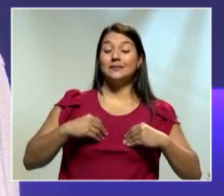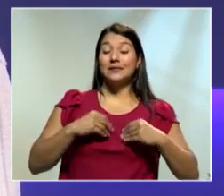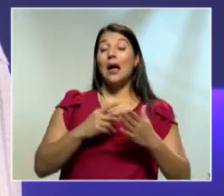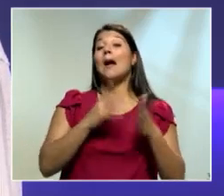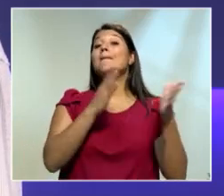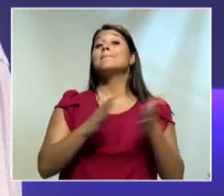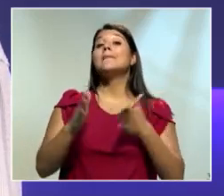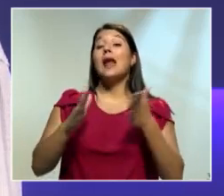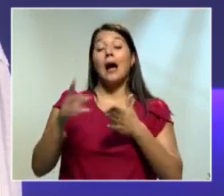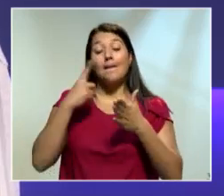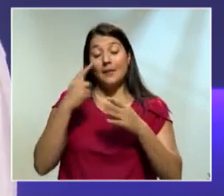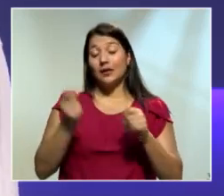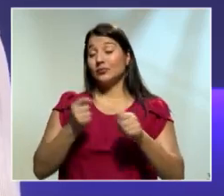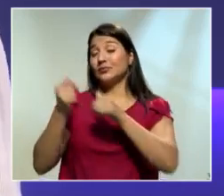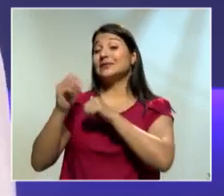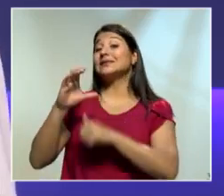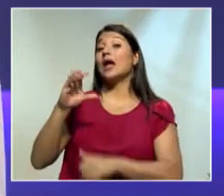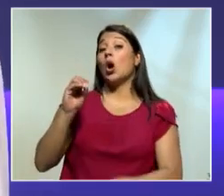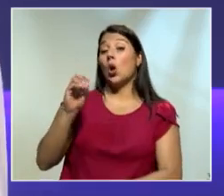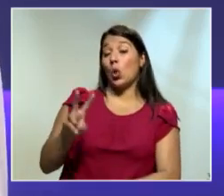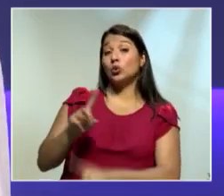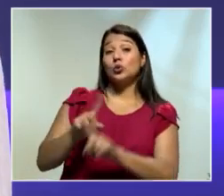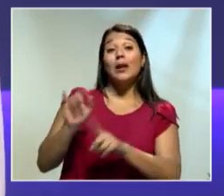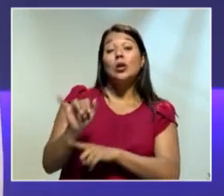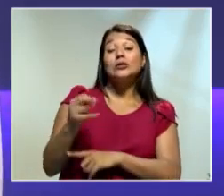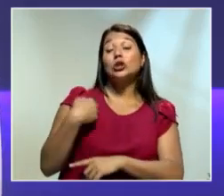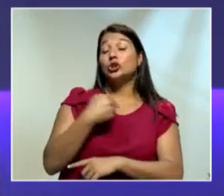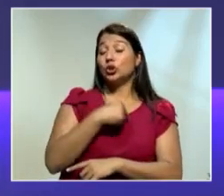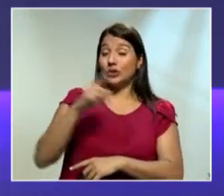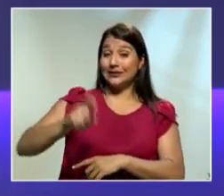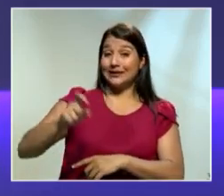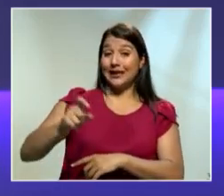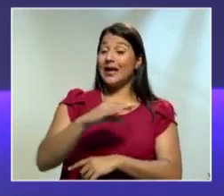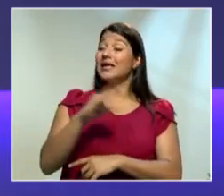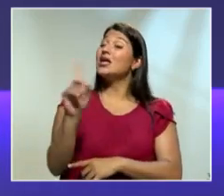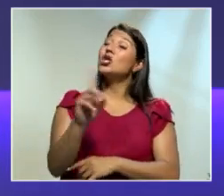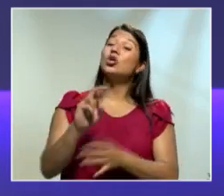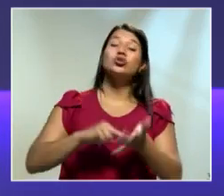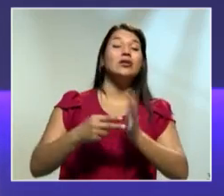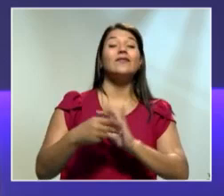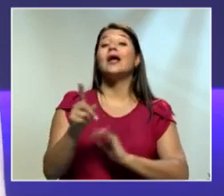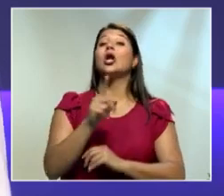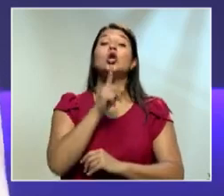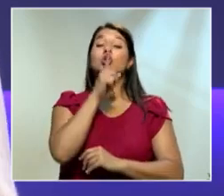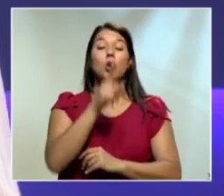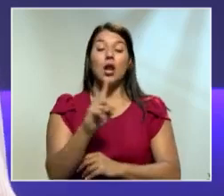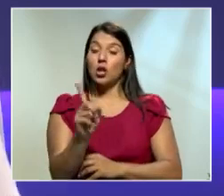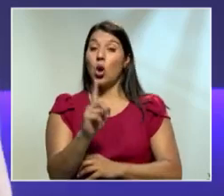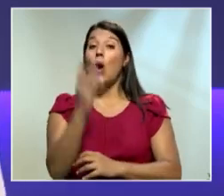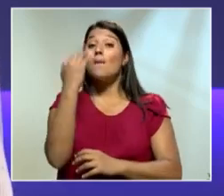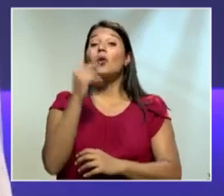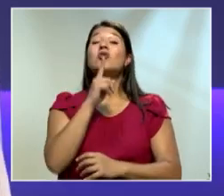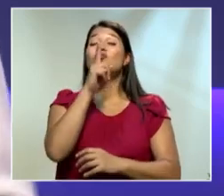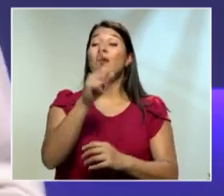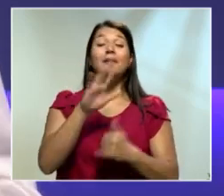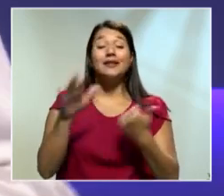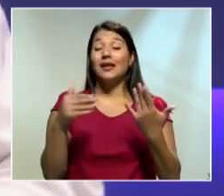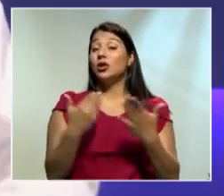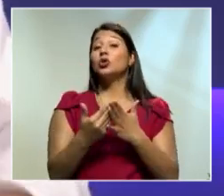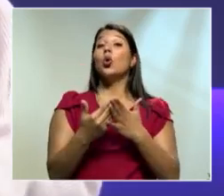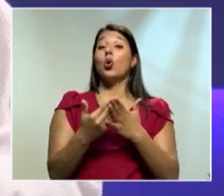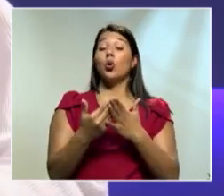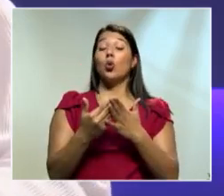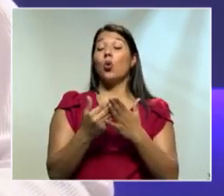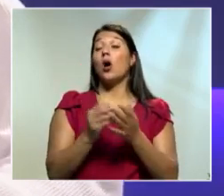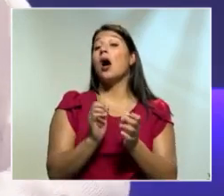criticado, pero es lo que necesitamos. Y no es que sea irreal, porque realmente todos los análisis que se han hecho es que nos